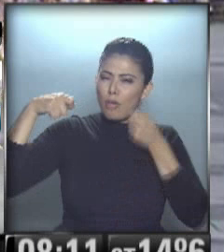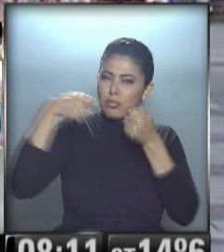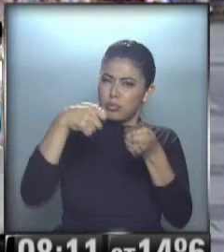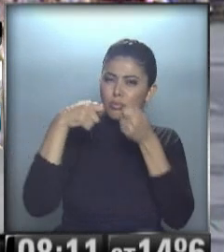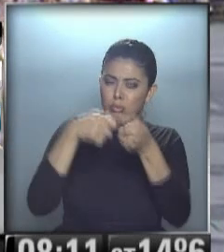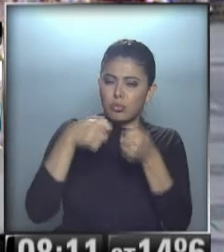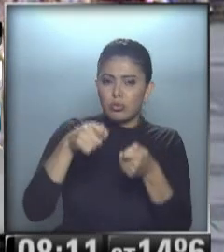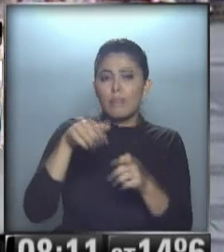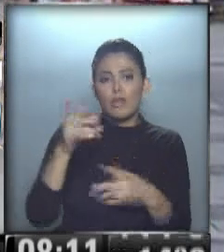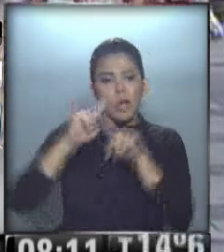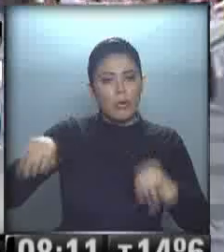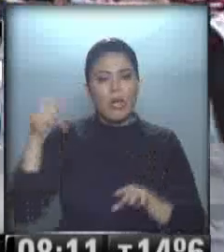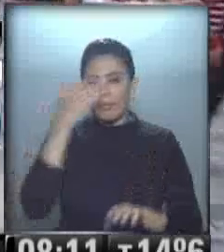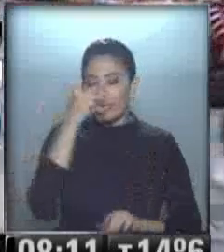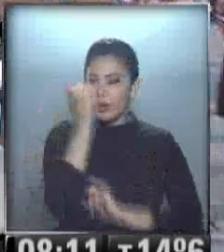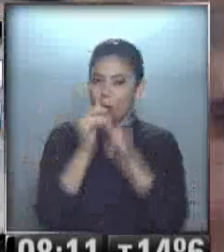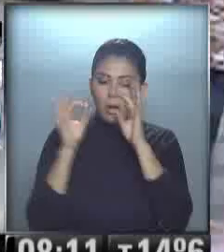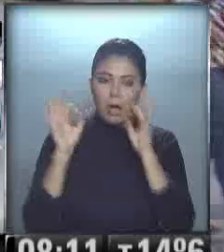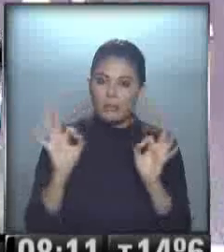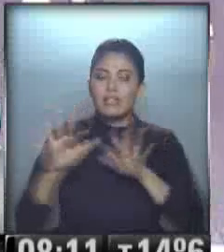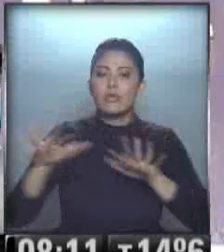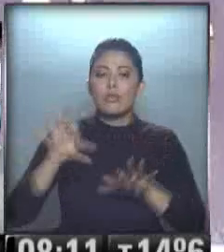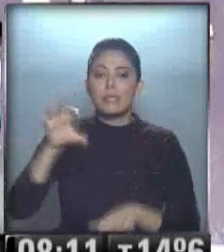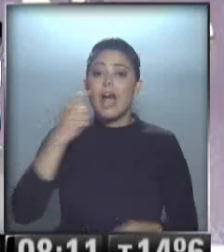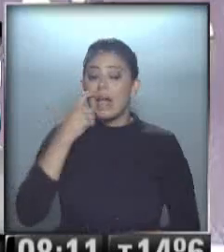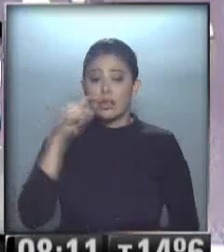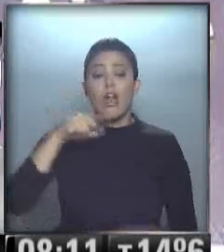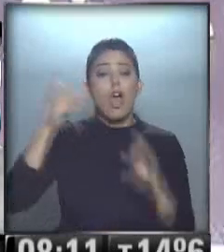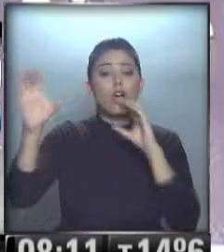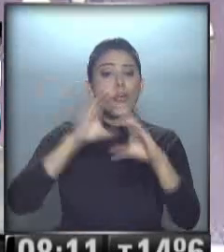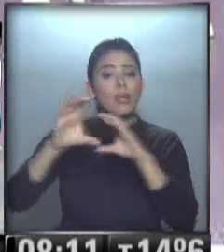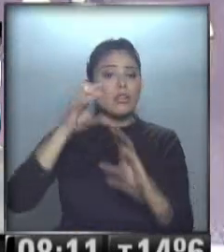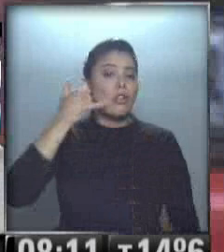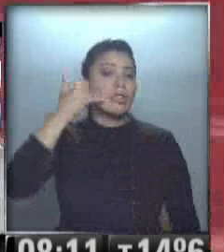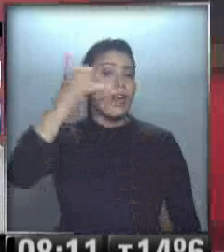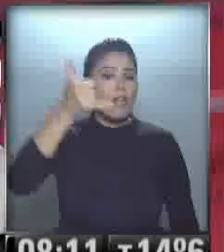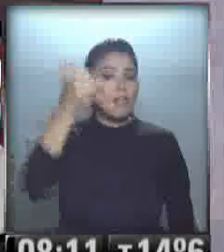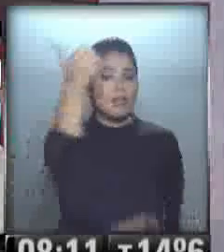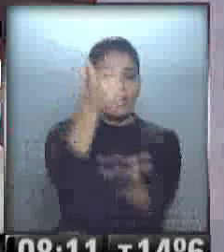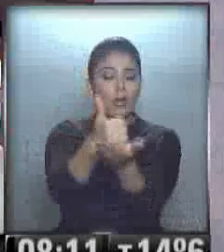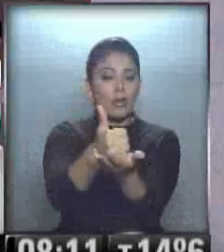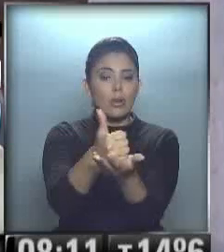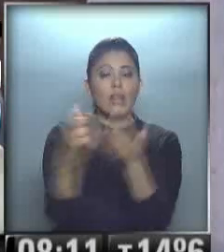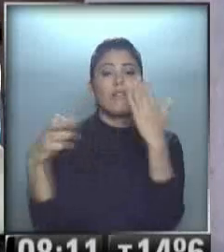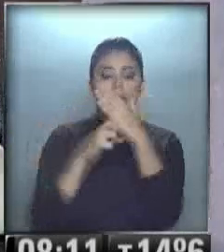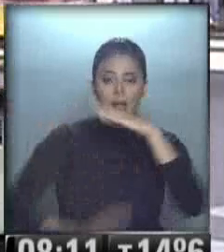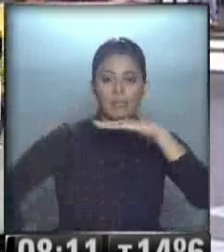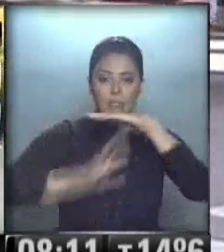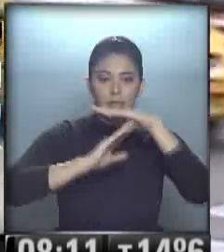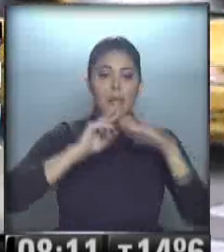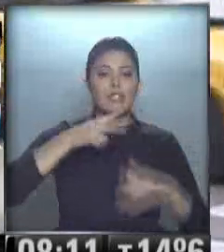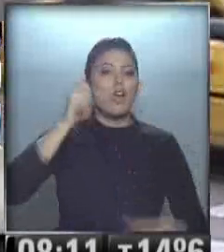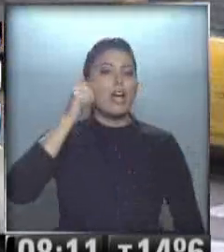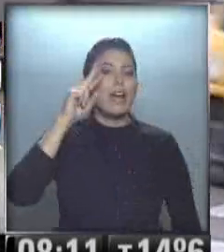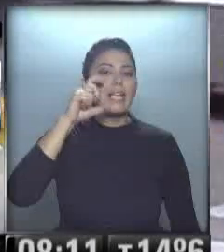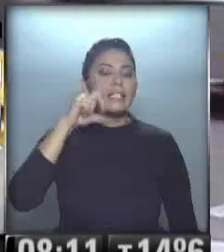los agentes. Vamos a ampliar este tema, la situación en la provincia de Entre Ríos. Estamos en comunicación telefónica con el procurador Jorge García. Muy